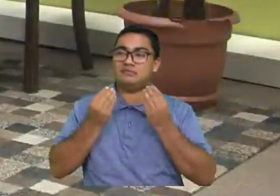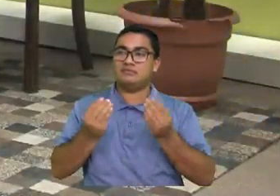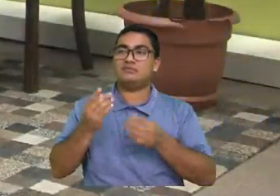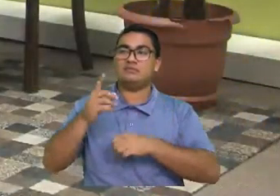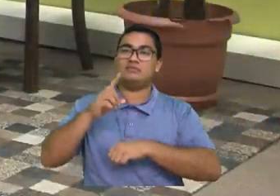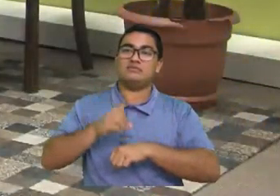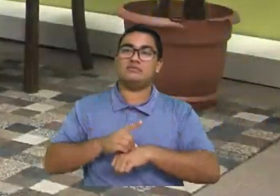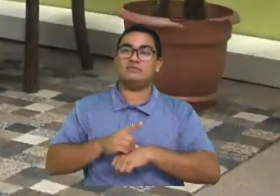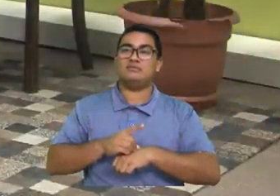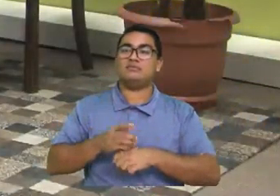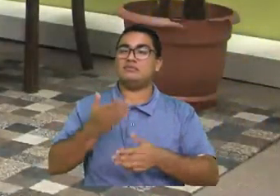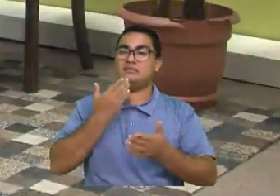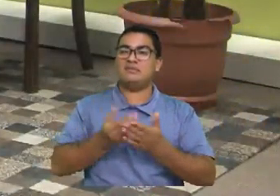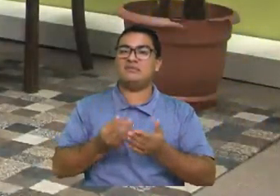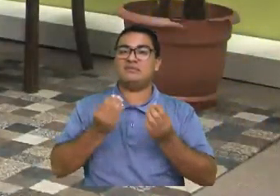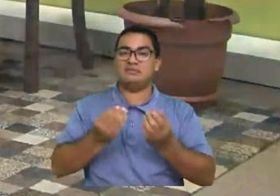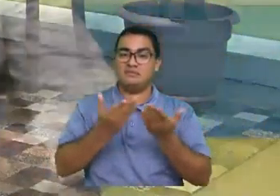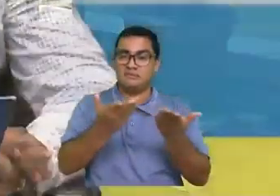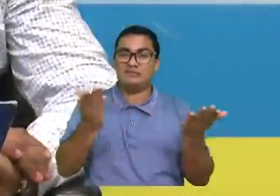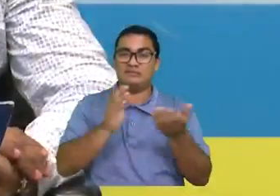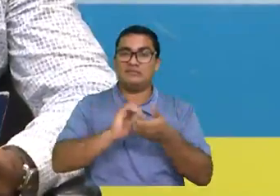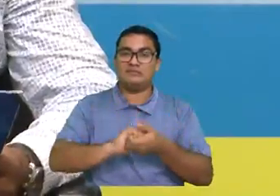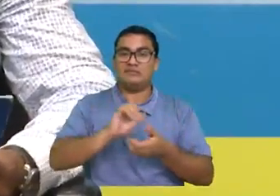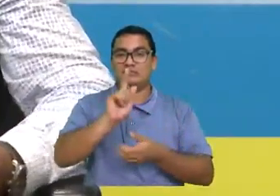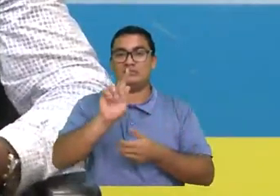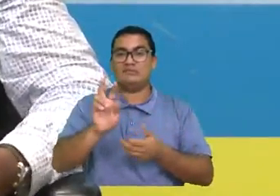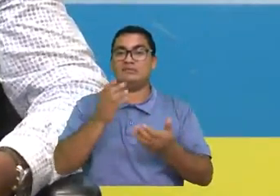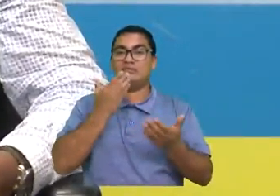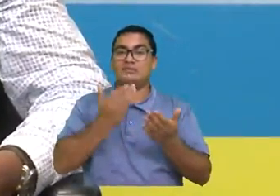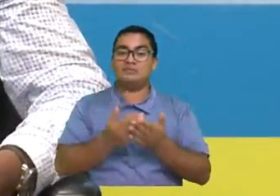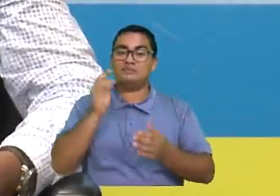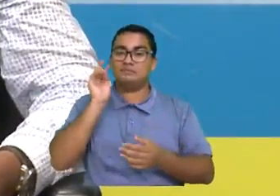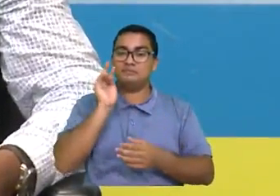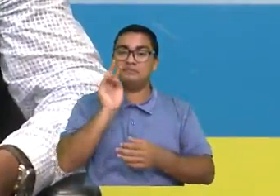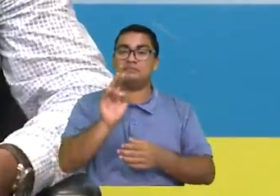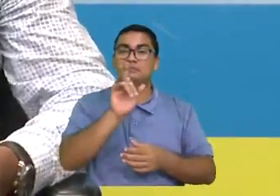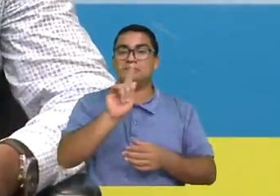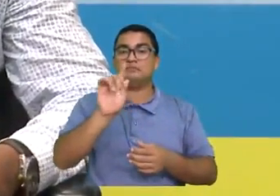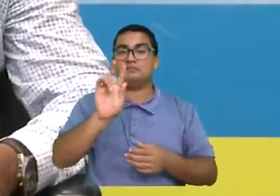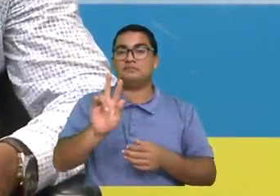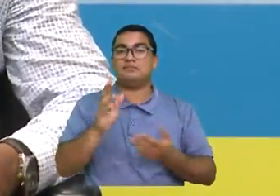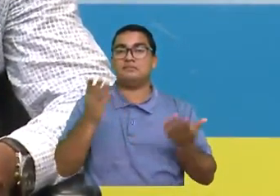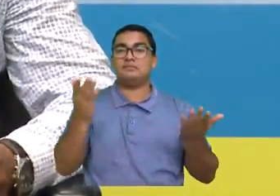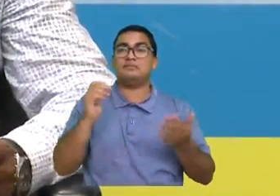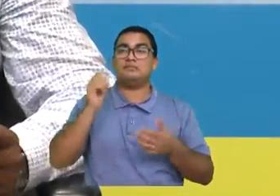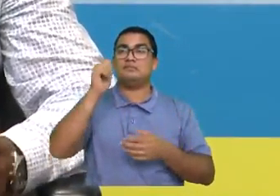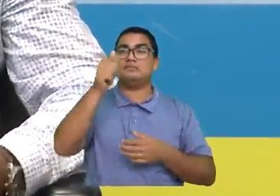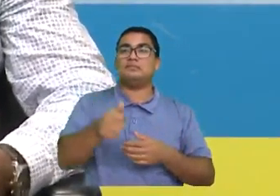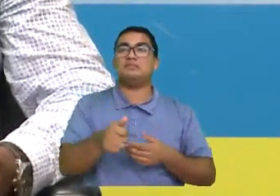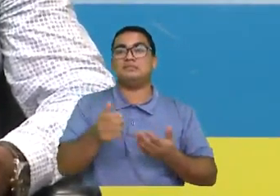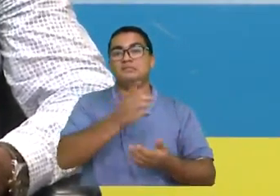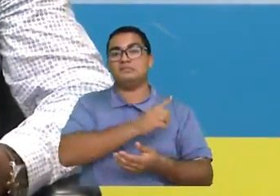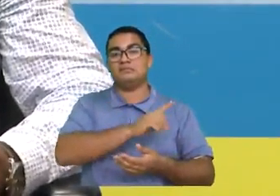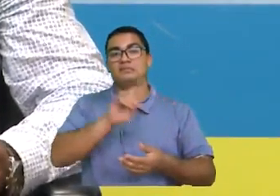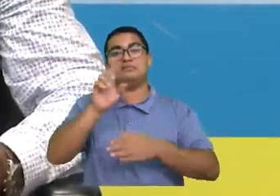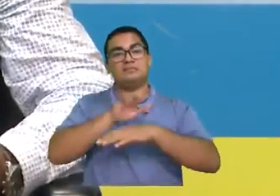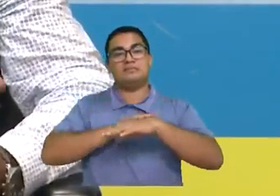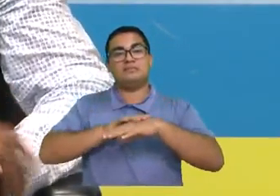doctora, muchas gracias. Le agradecemos también a usted, amigos televidentes, por su fiel sintonía. Le esperamos el día de mañana, si Dios así lo permite, a las